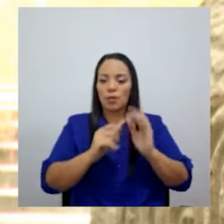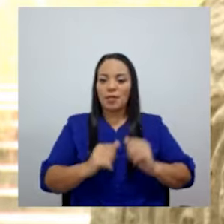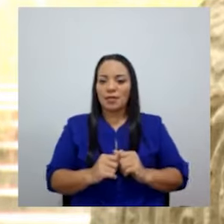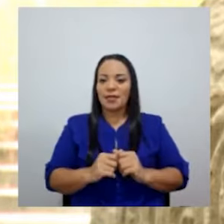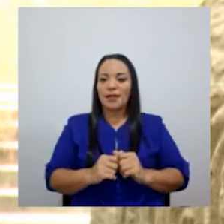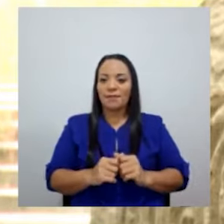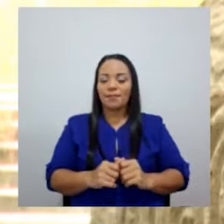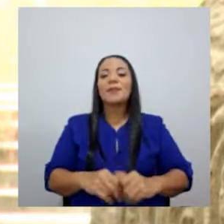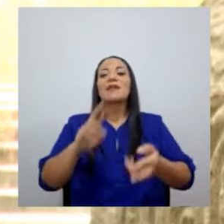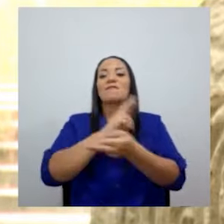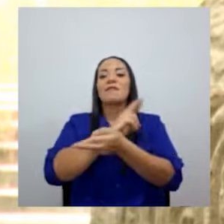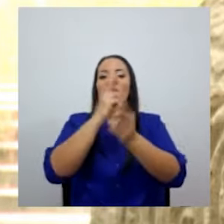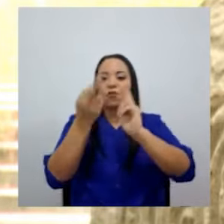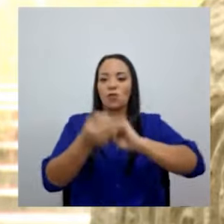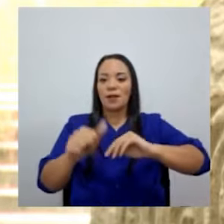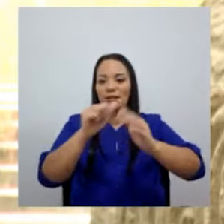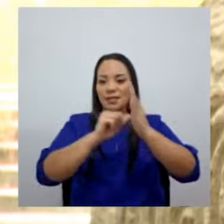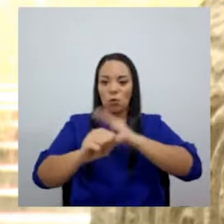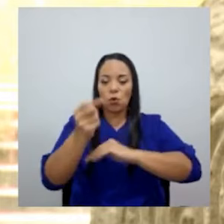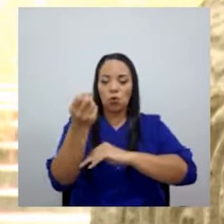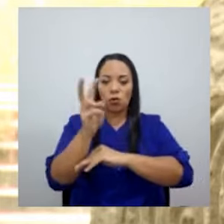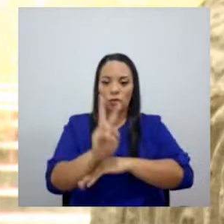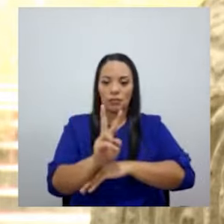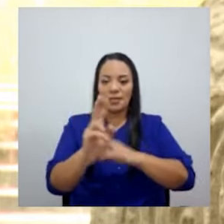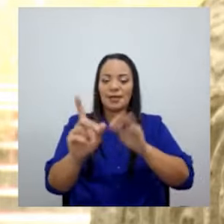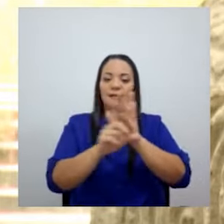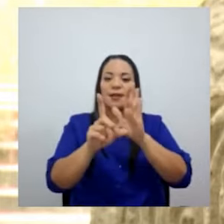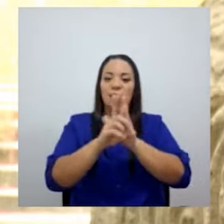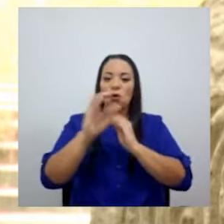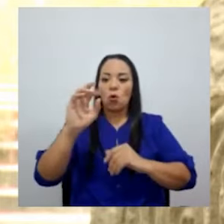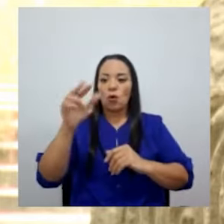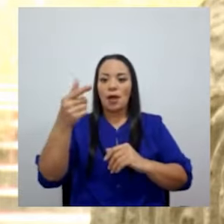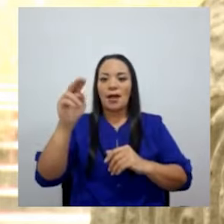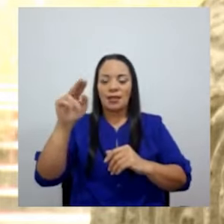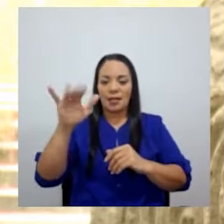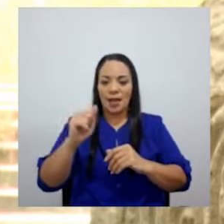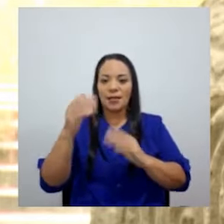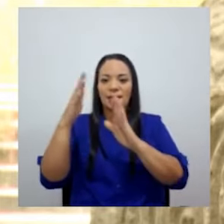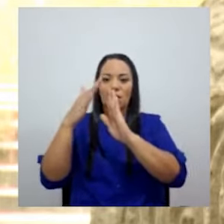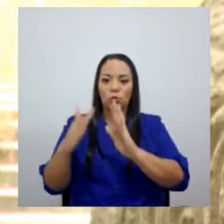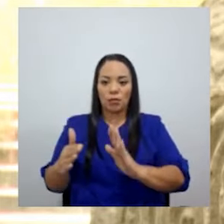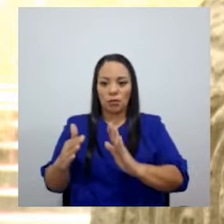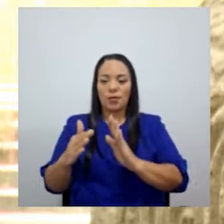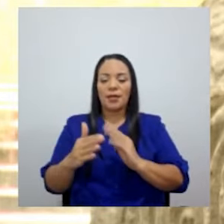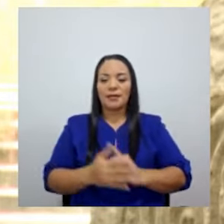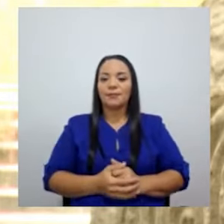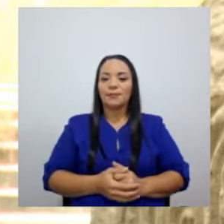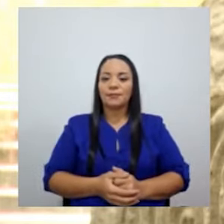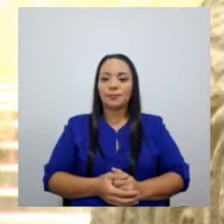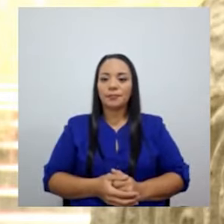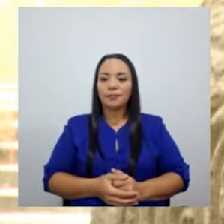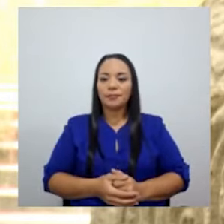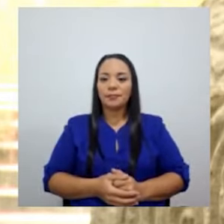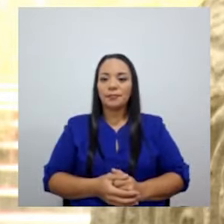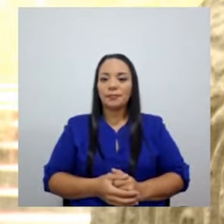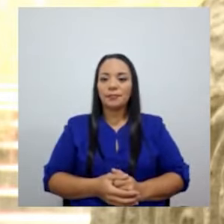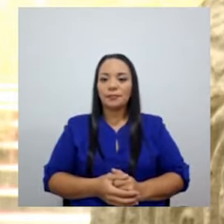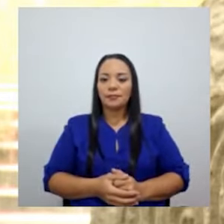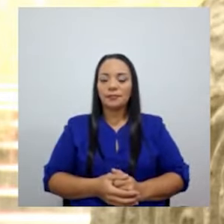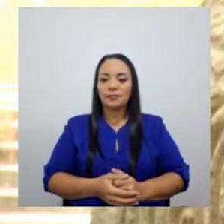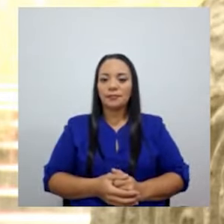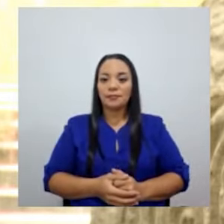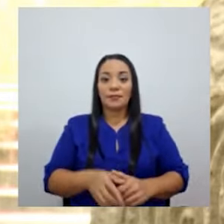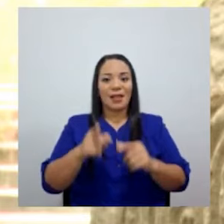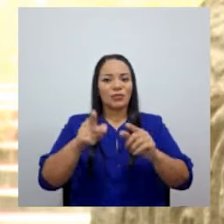en la reforma al artículo 12 de la Ley Orgánica de la Contraloría General de la República. Y eso es